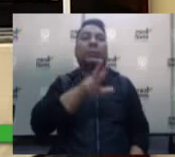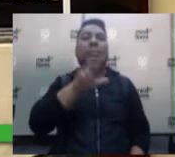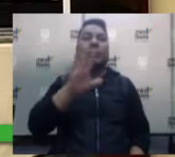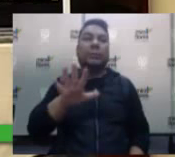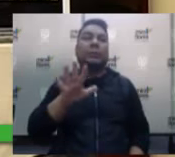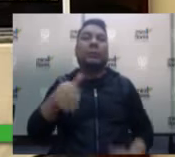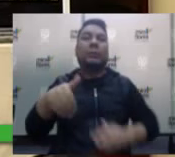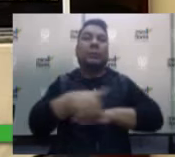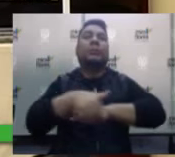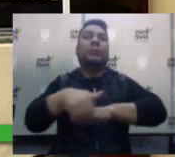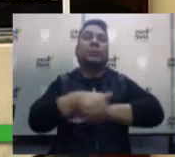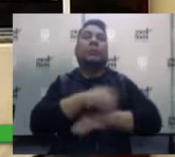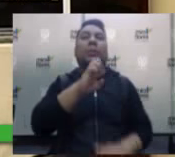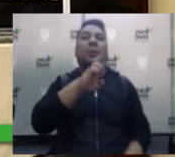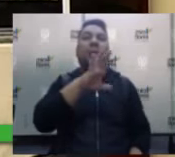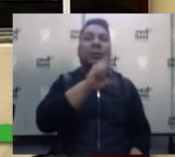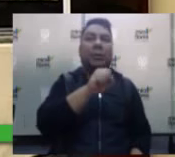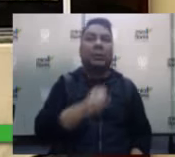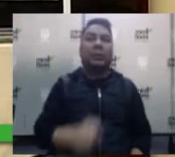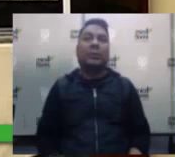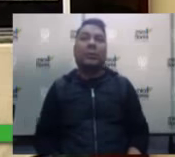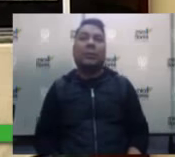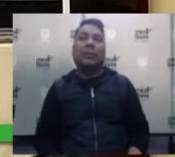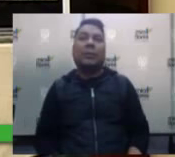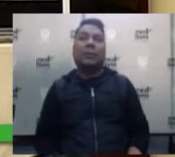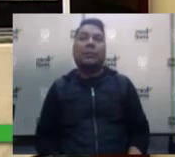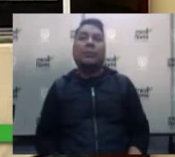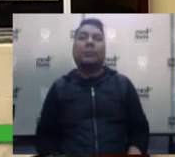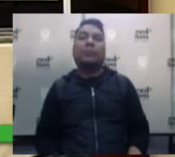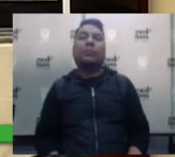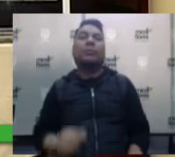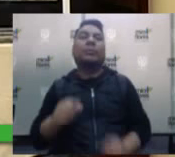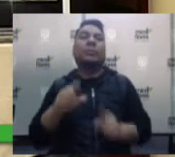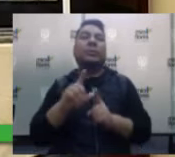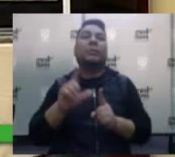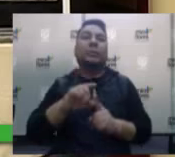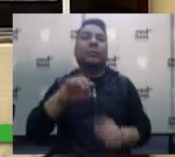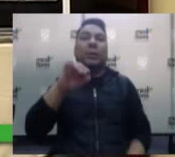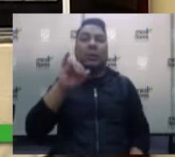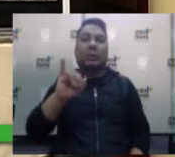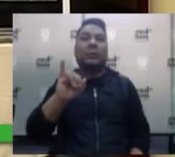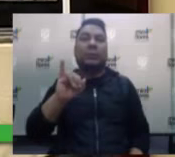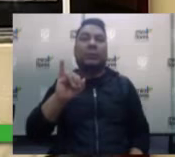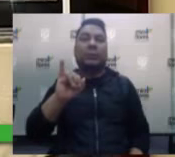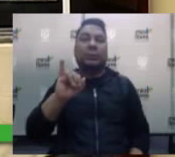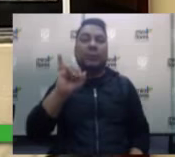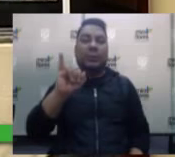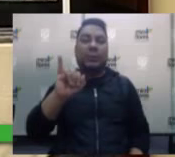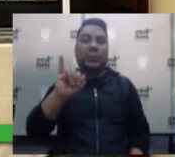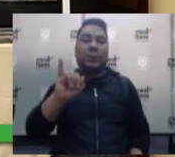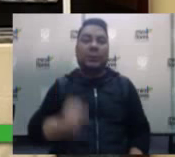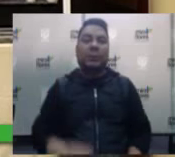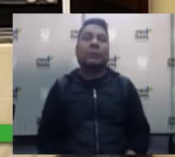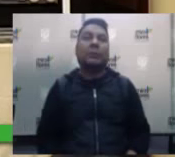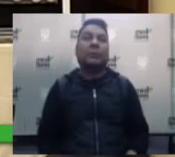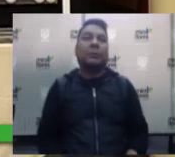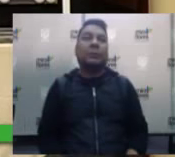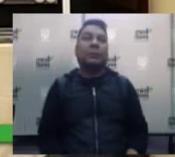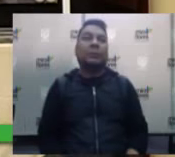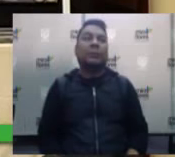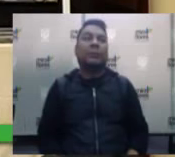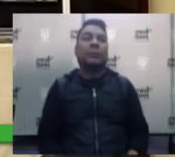Andrés Cáceres, cuadra 5, frente al 564. Letra I. I. Partido